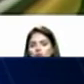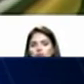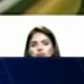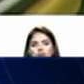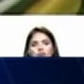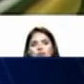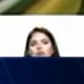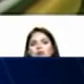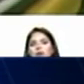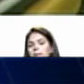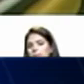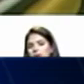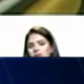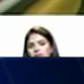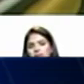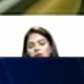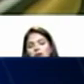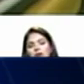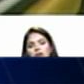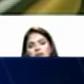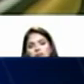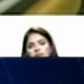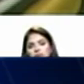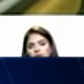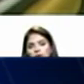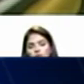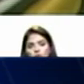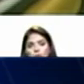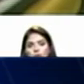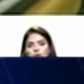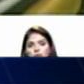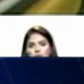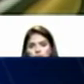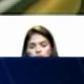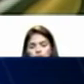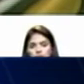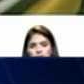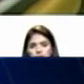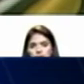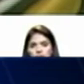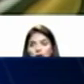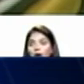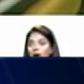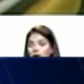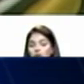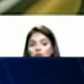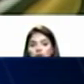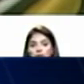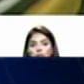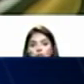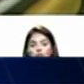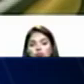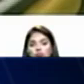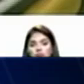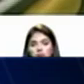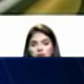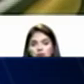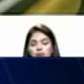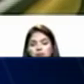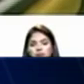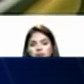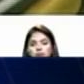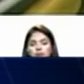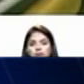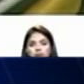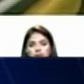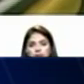esas malformaciones y desviaciones de poder. Y aquí yo quiero resaltar el carácter